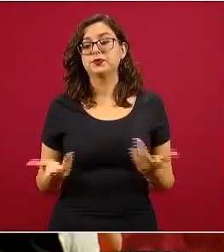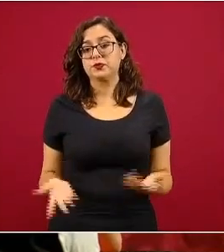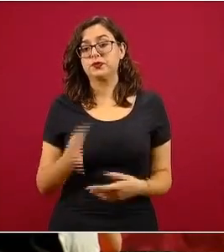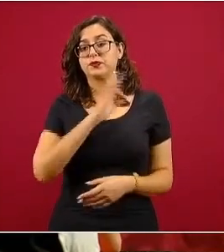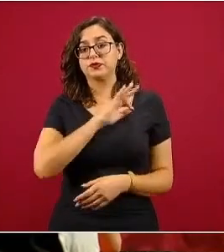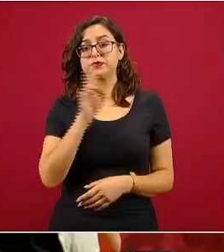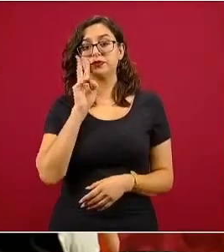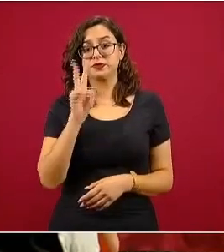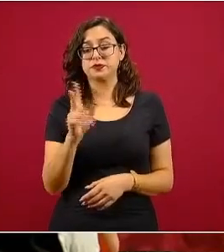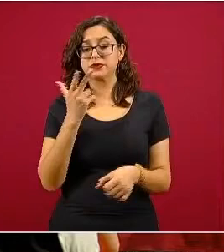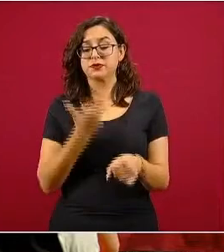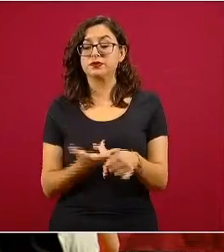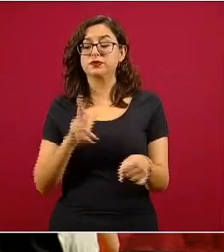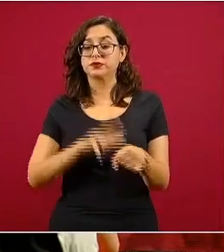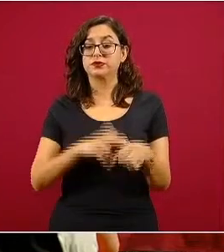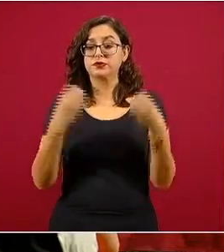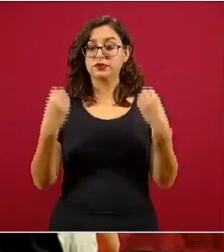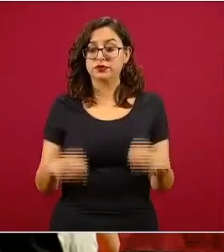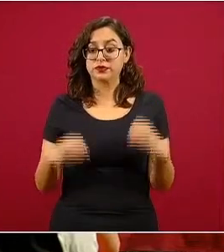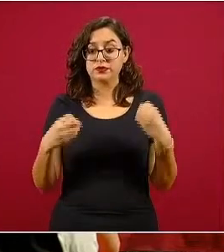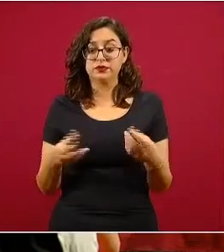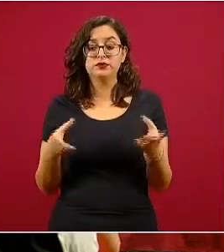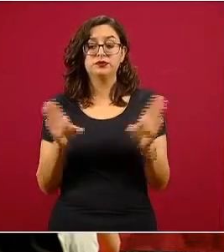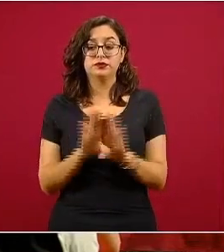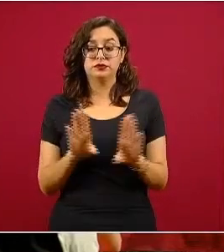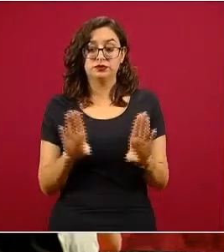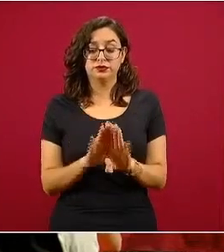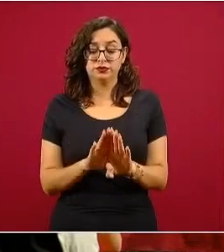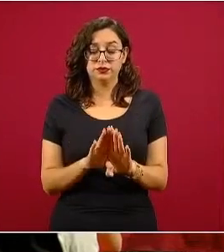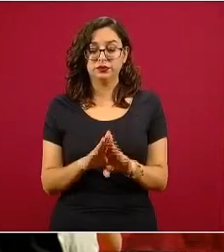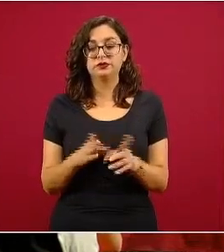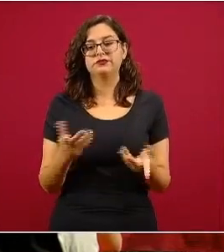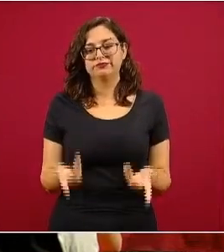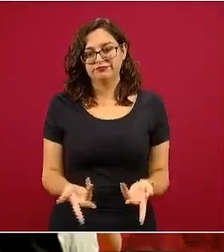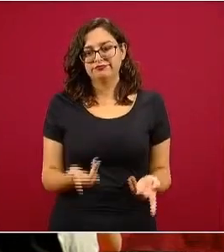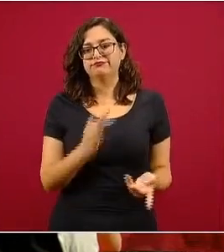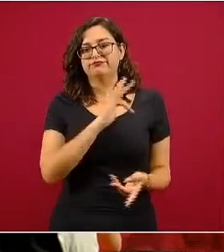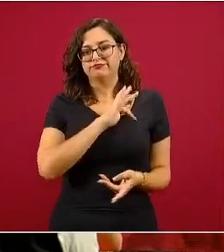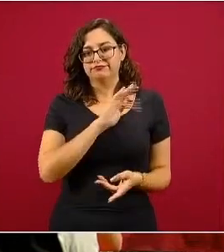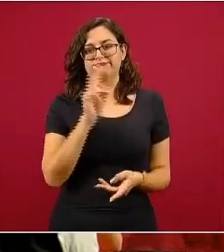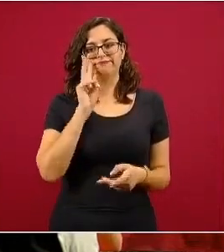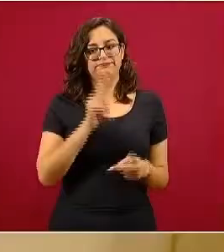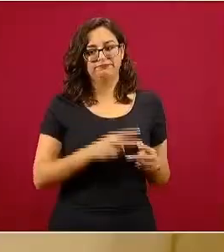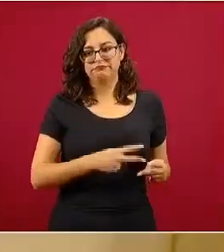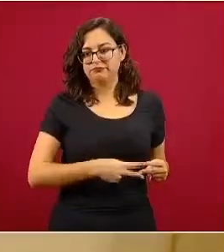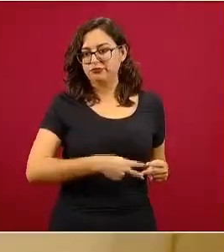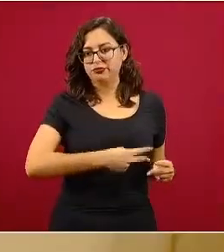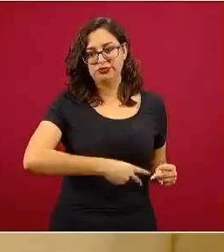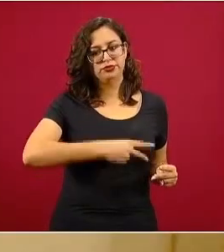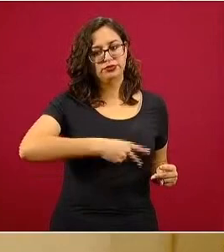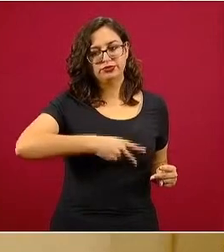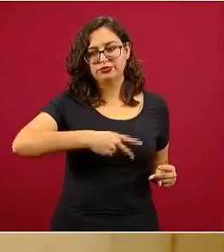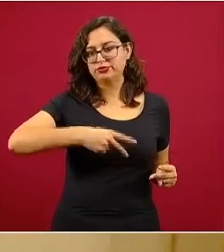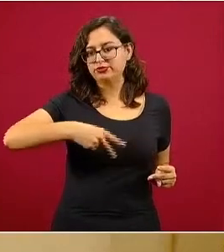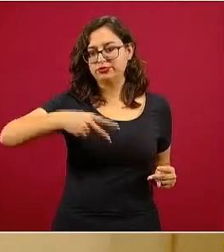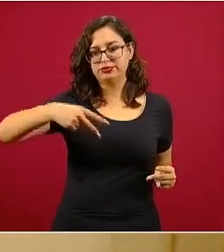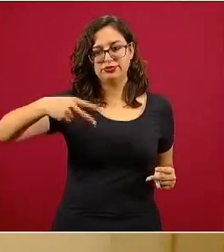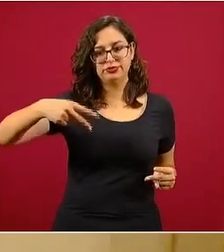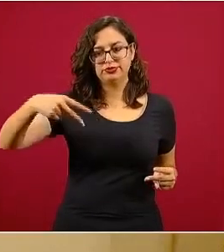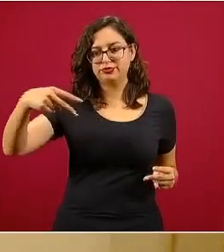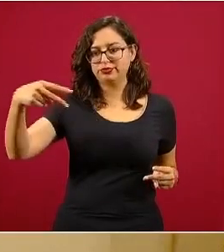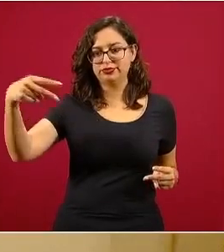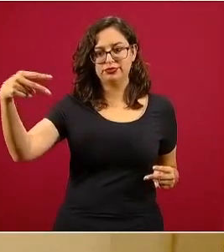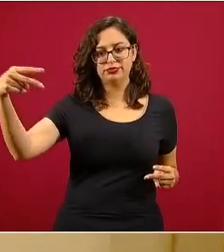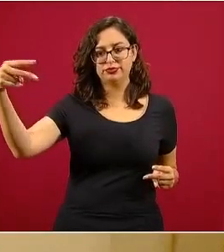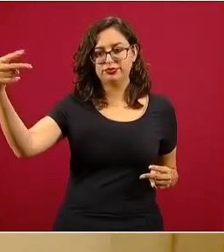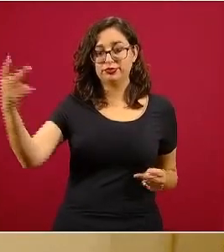la ocupación, el comportamiento, la tendencia de la ocupación en Colima, y vemos lógicamente esta tendencia ascendente que en su momento también contribuyó